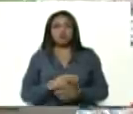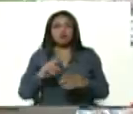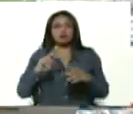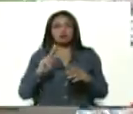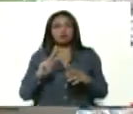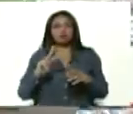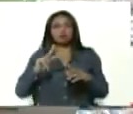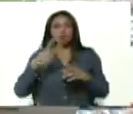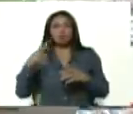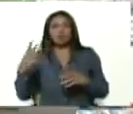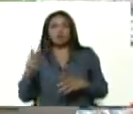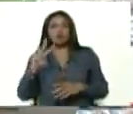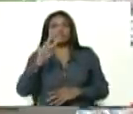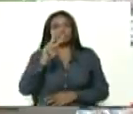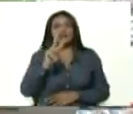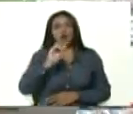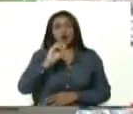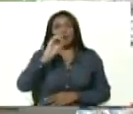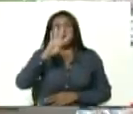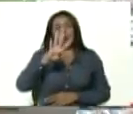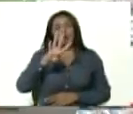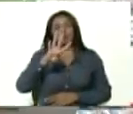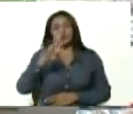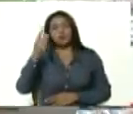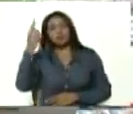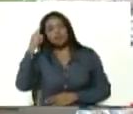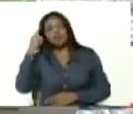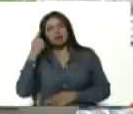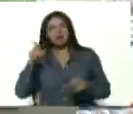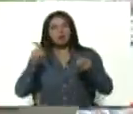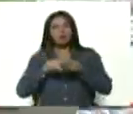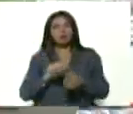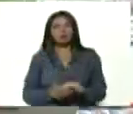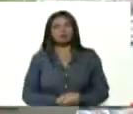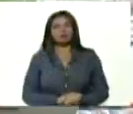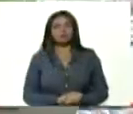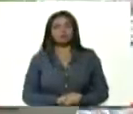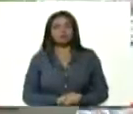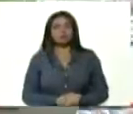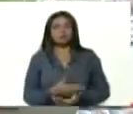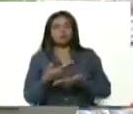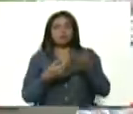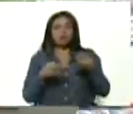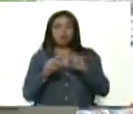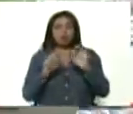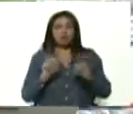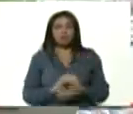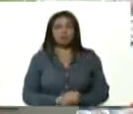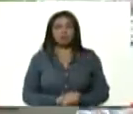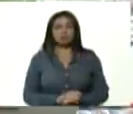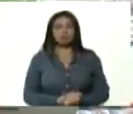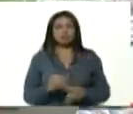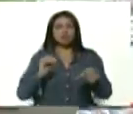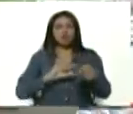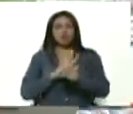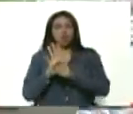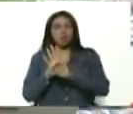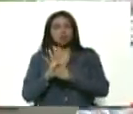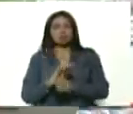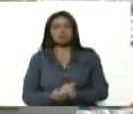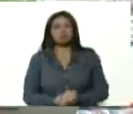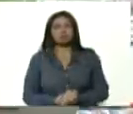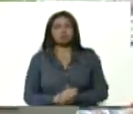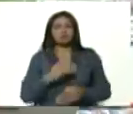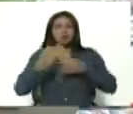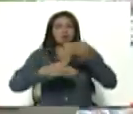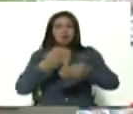3 o 4 días. Sin embargo, estoy haciendo cita textual, Mientras el COVID-19 se